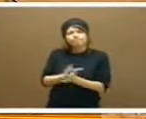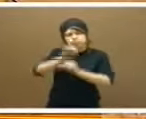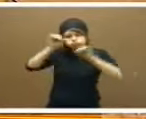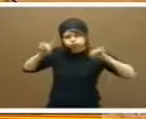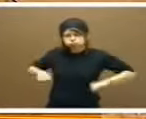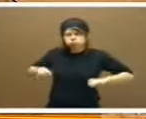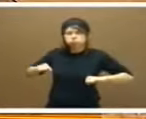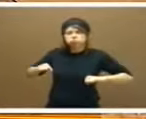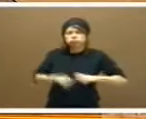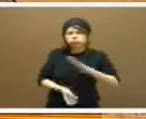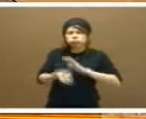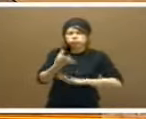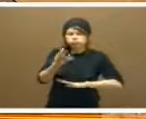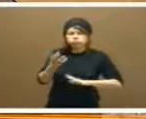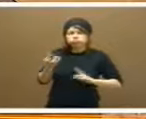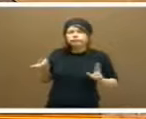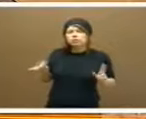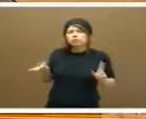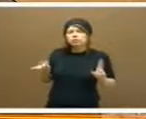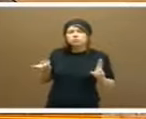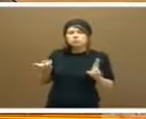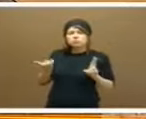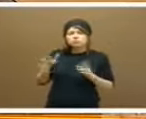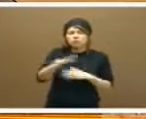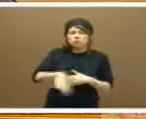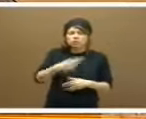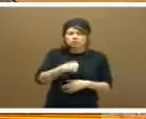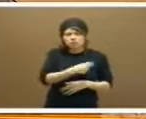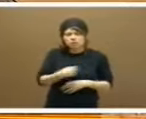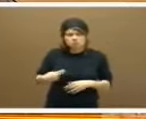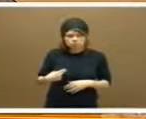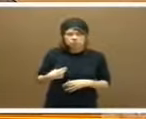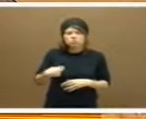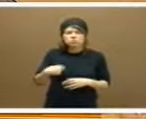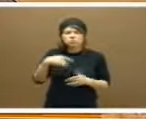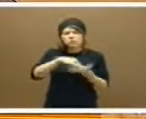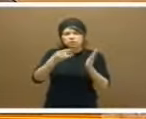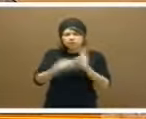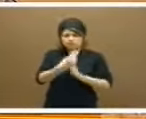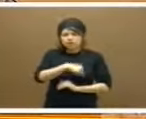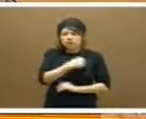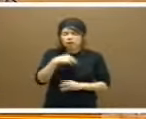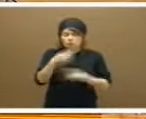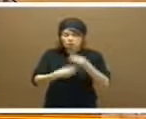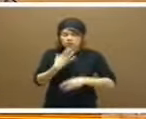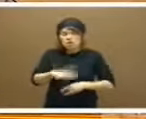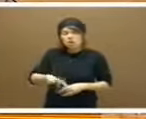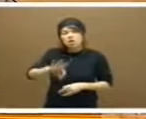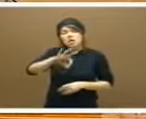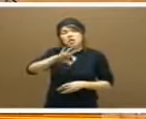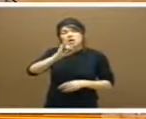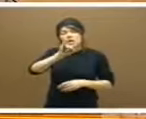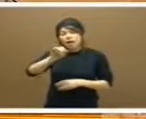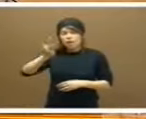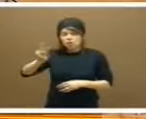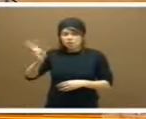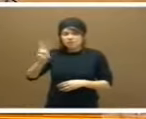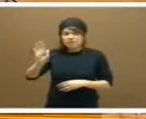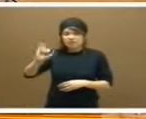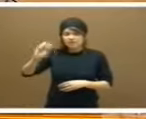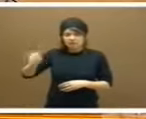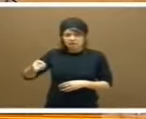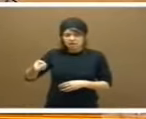los consejos de salud de zona del Sistema Sanitario Público de Extremadura. Formulada por el Grupo Parlamentario Izquierda Unida